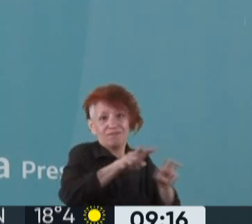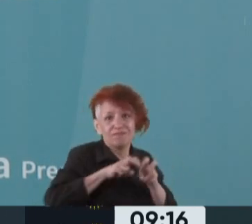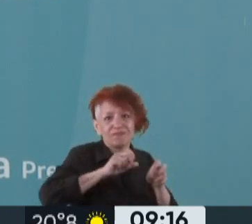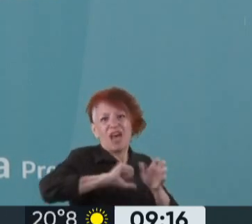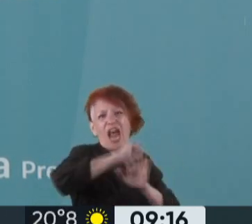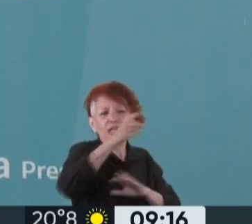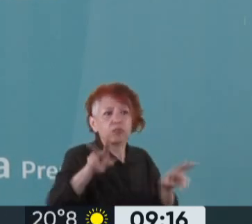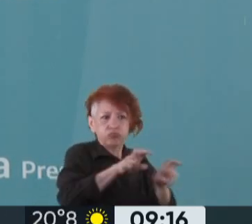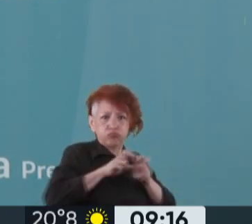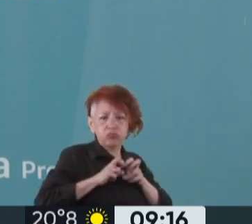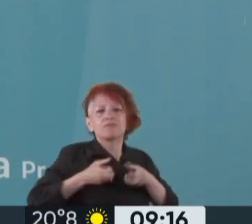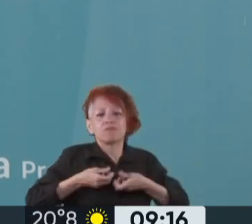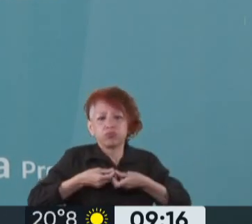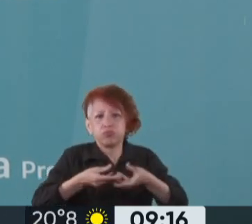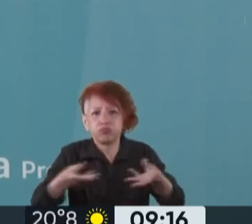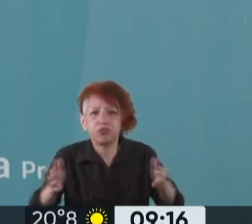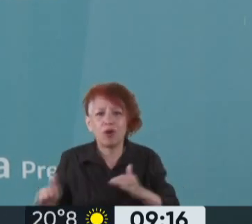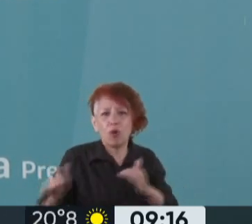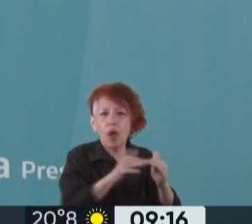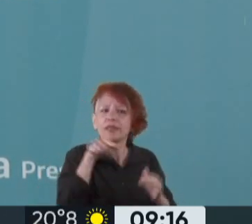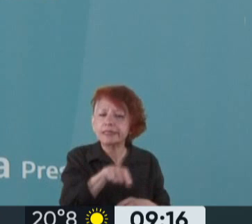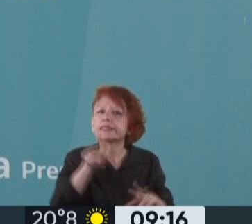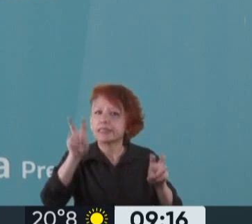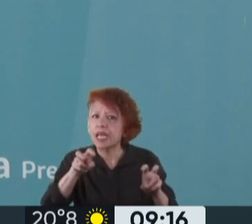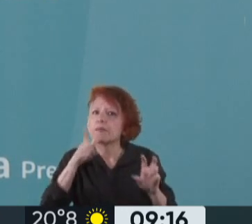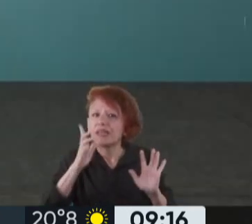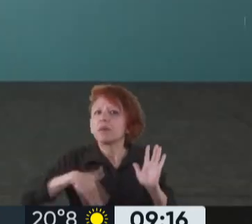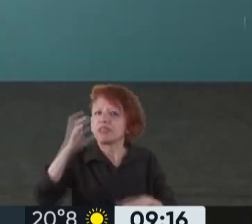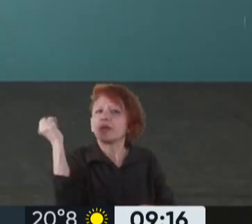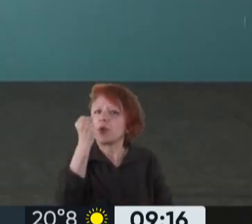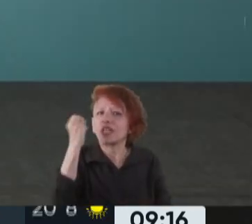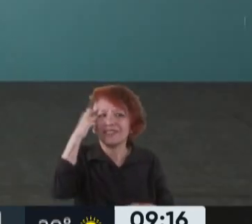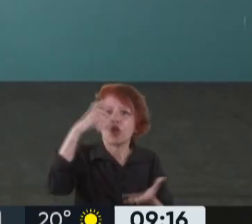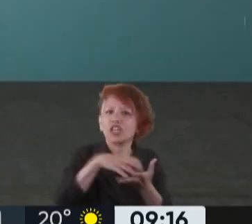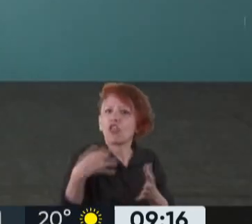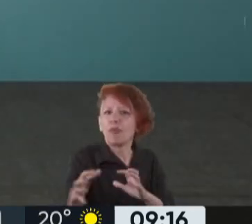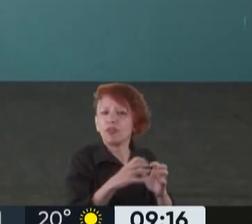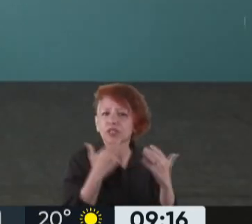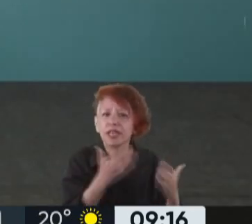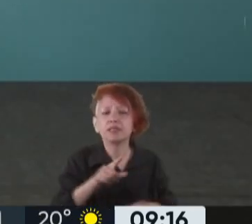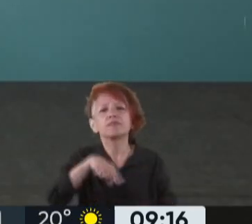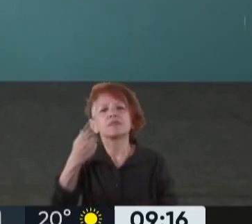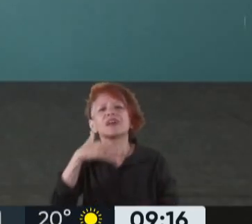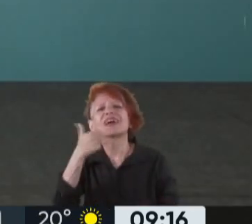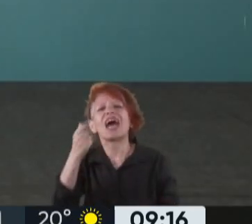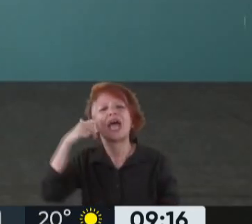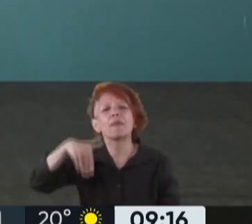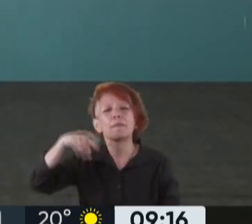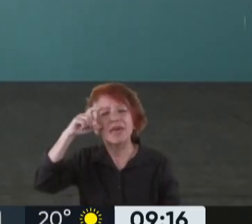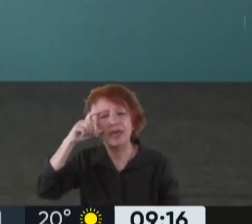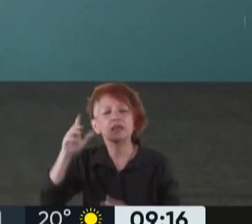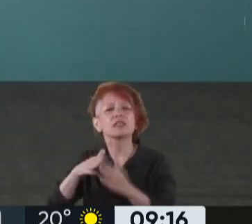Así que nos parece que esta debería ser la agenda prioritaria en el Congreso. Muchas gracias, Sofía. Jaime Rosenberg, de La Nación.